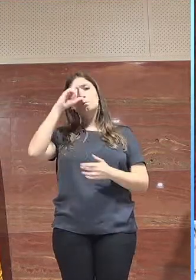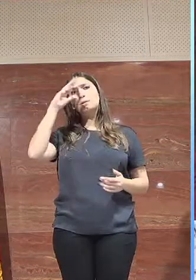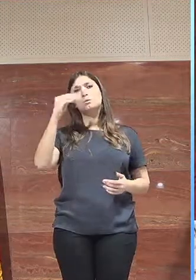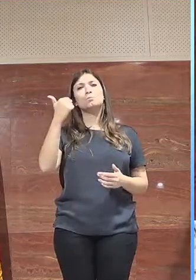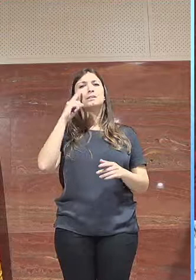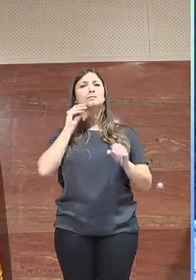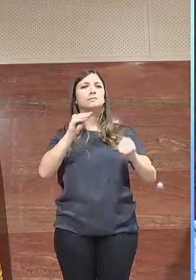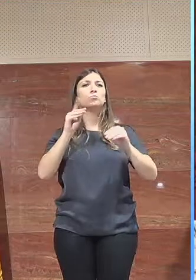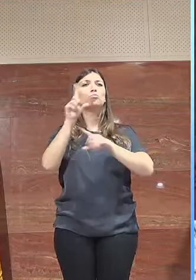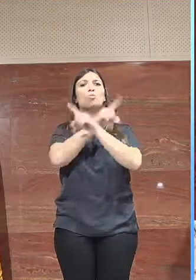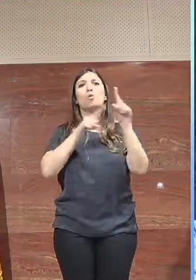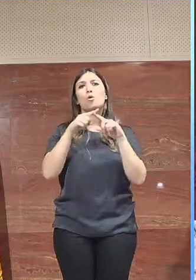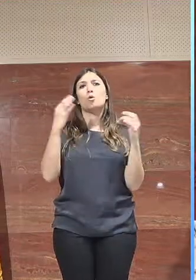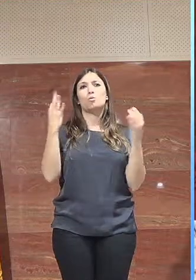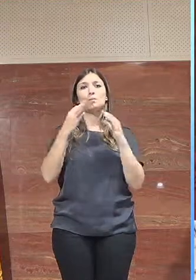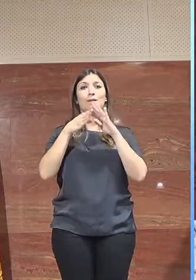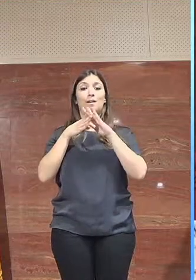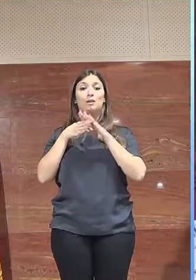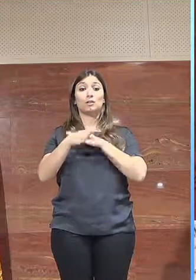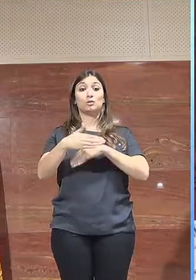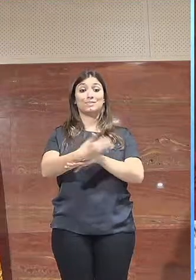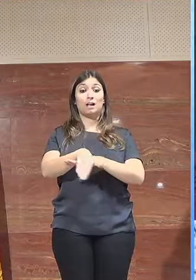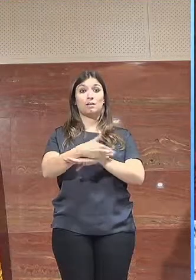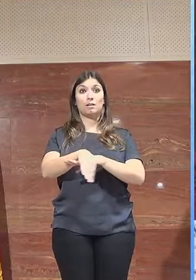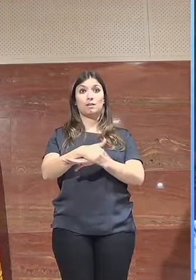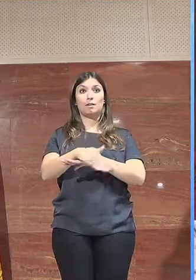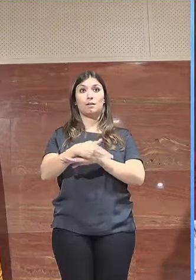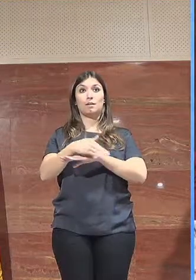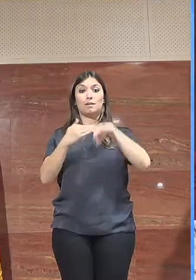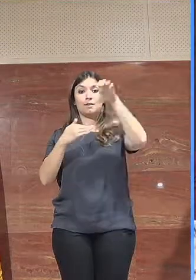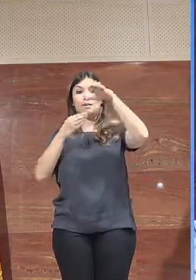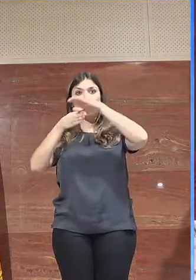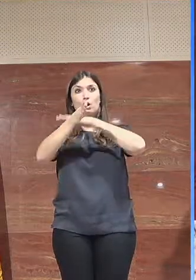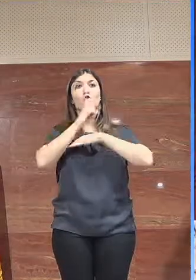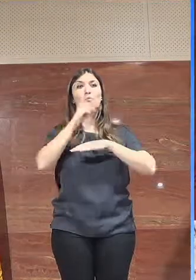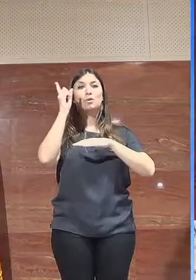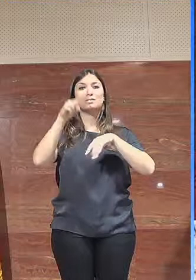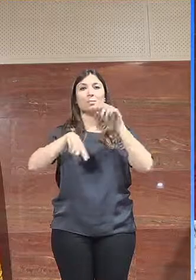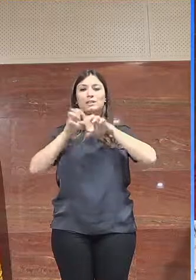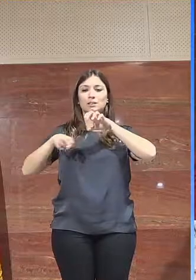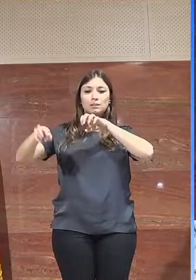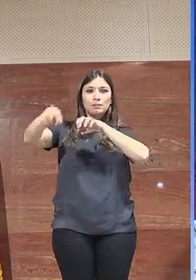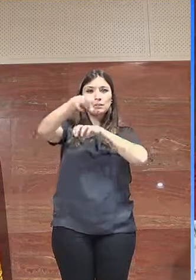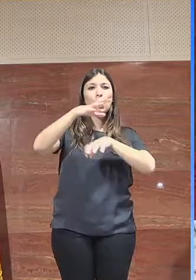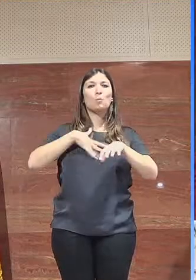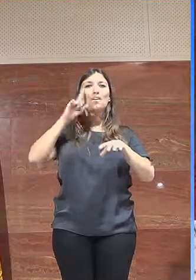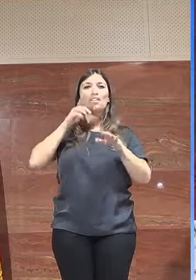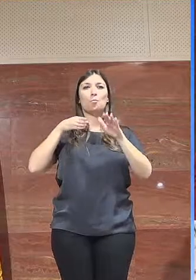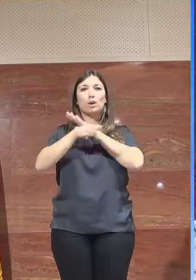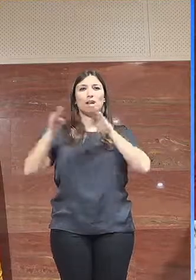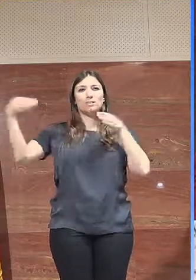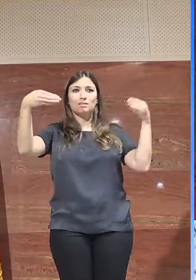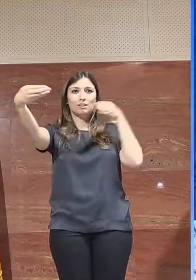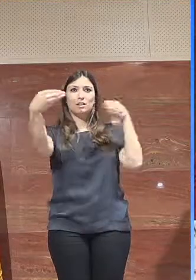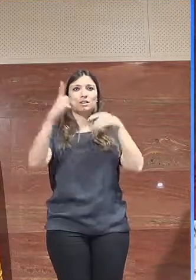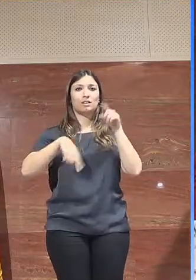uno de los problemas fundamentales el acceso desde la calle, ¿no? Sobre todo en aquellas urbanizaciones o viviendas que tienen distintos accesos, ¿no? Que al final,